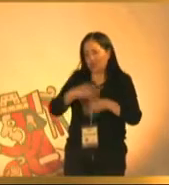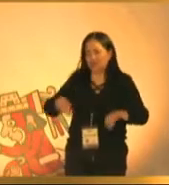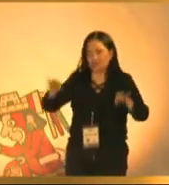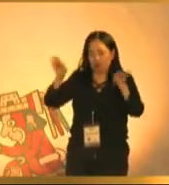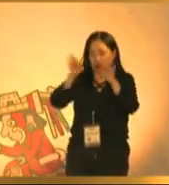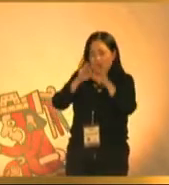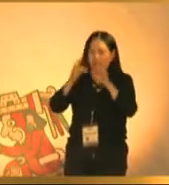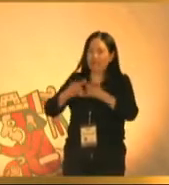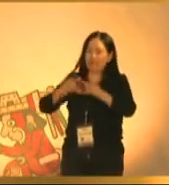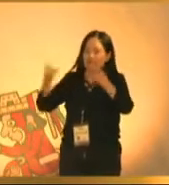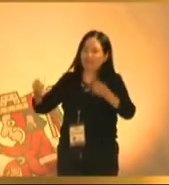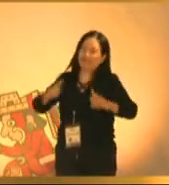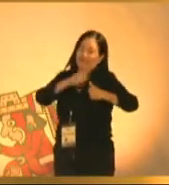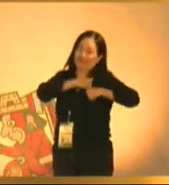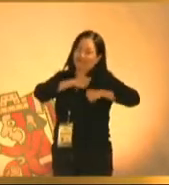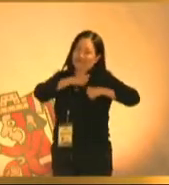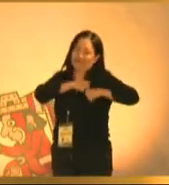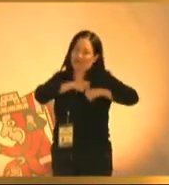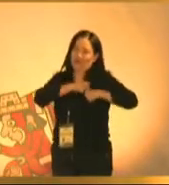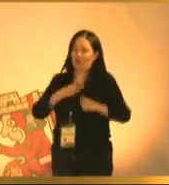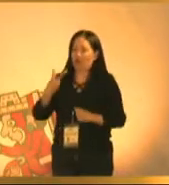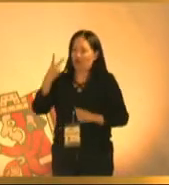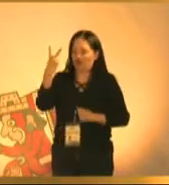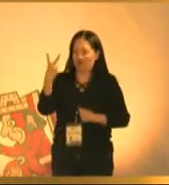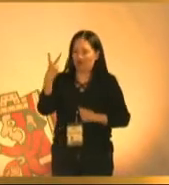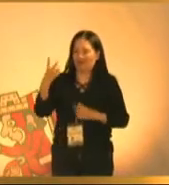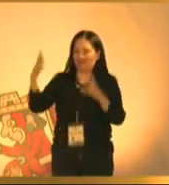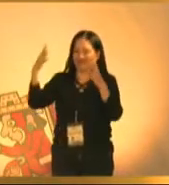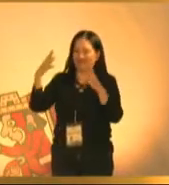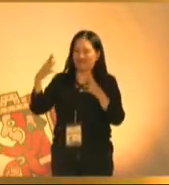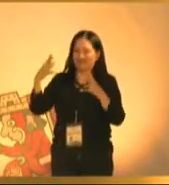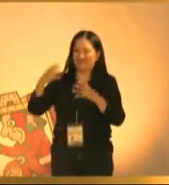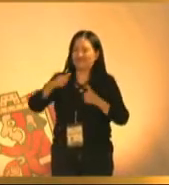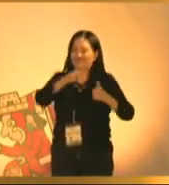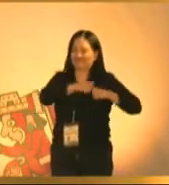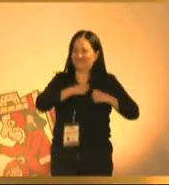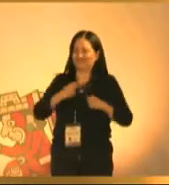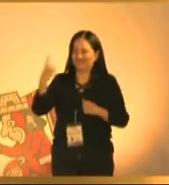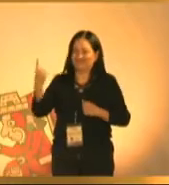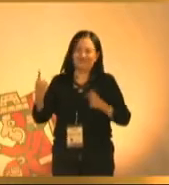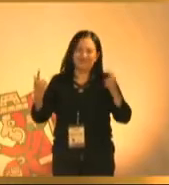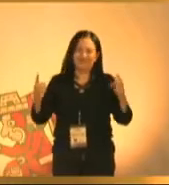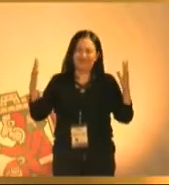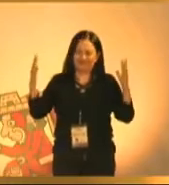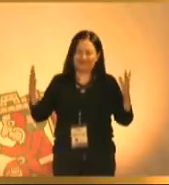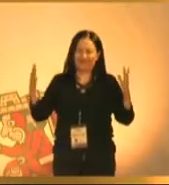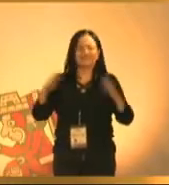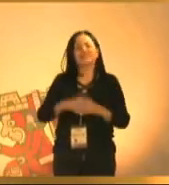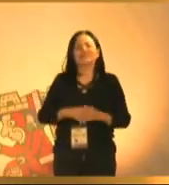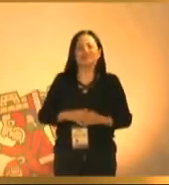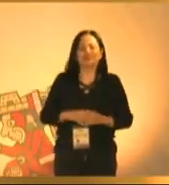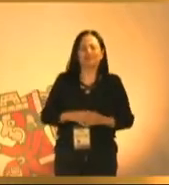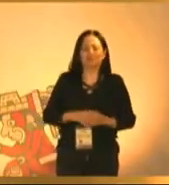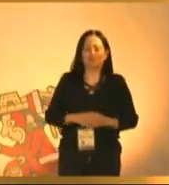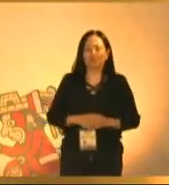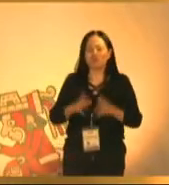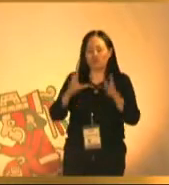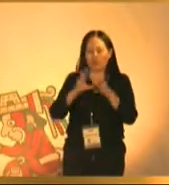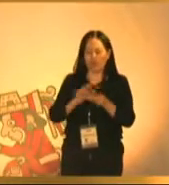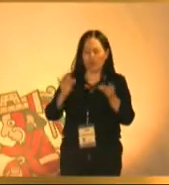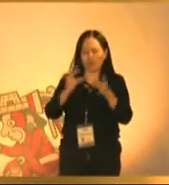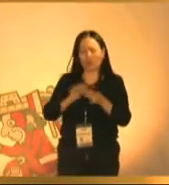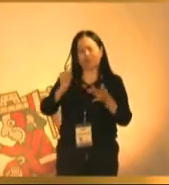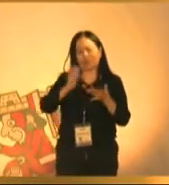particular de los dos ejércitos que se van buscando la las notas biográficas dispersas en lo largo del libro